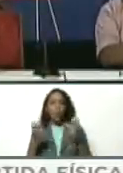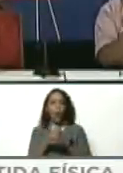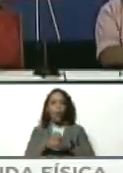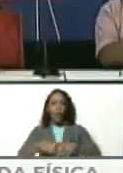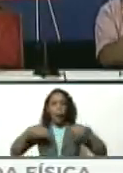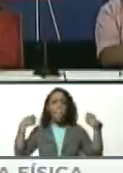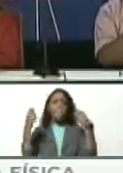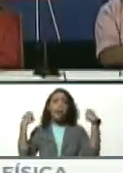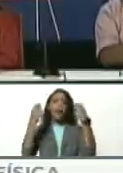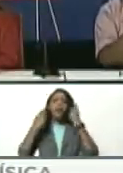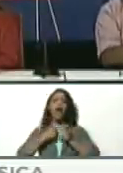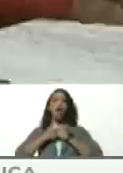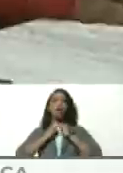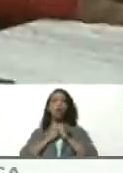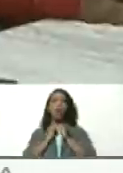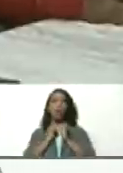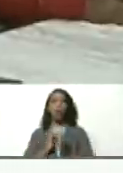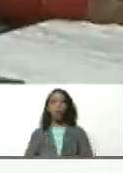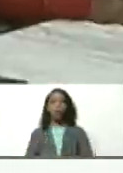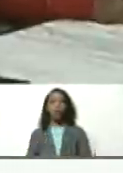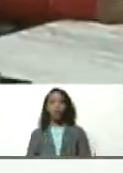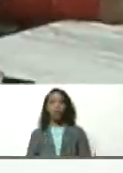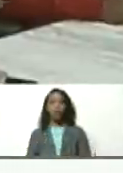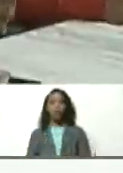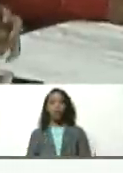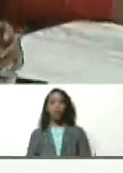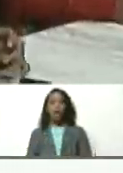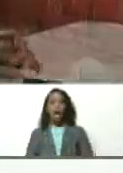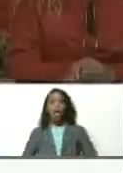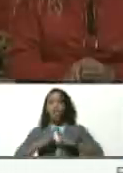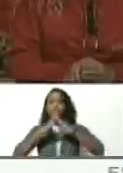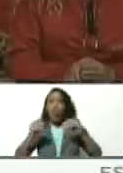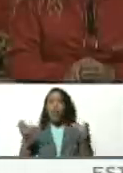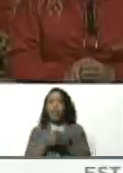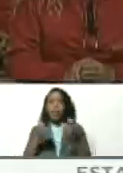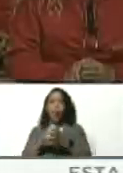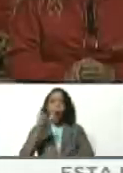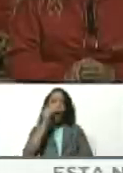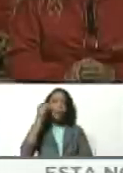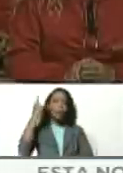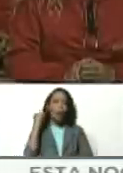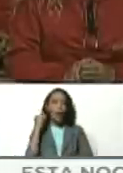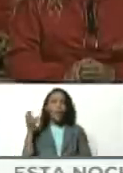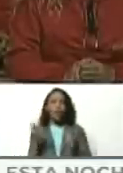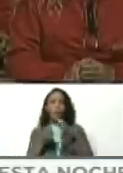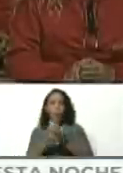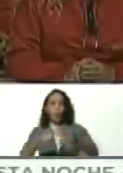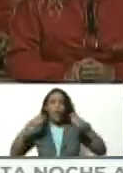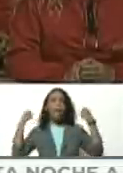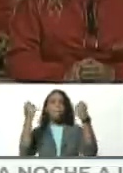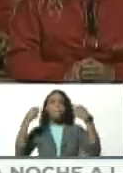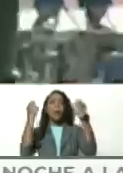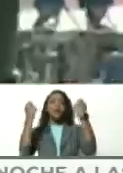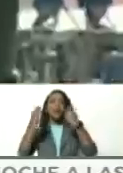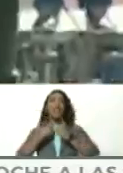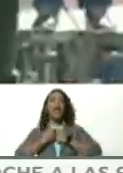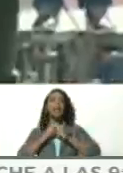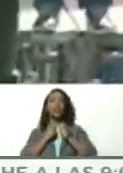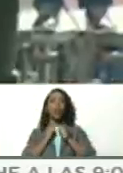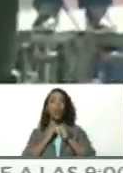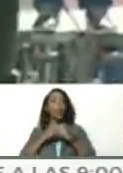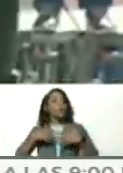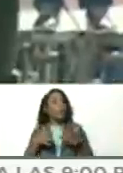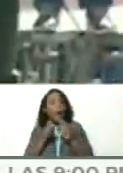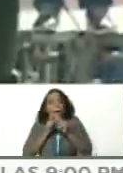campaña Aristóbulo Turi. A todo el equipo de hombres y mujeres del comando de campaña Aristóbulo Turi que